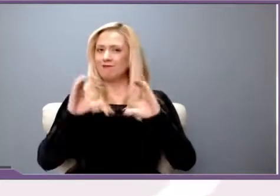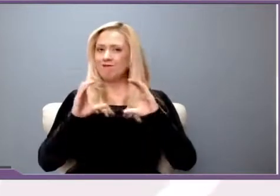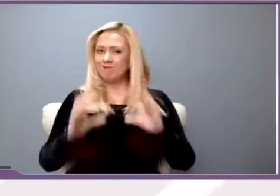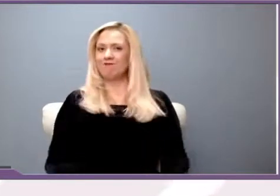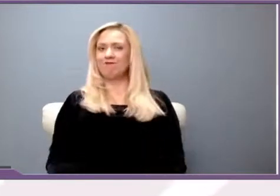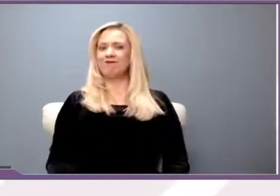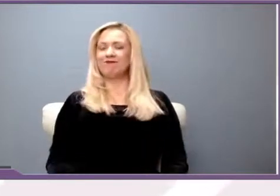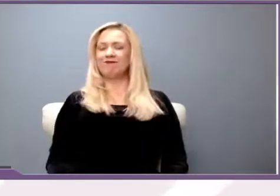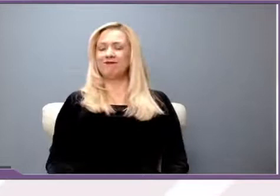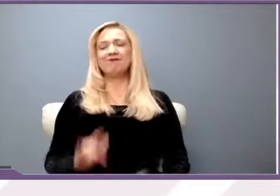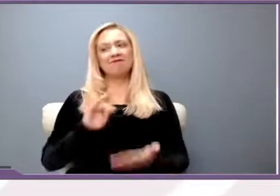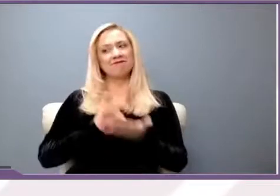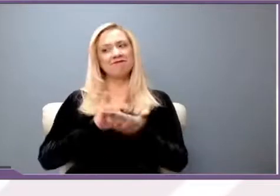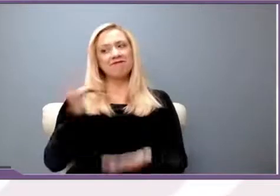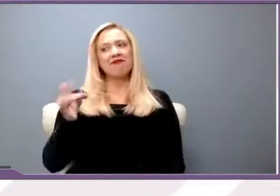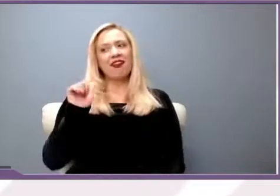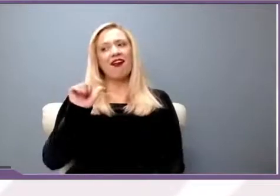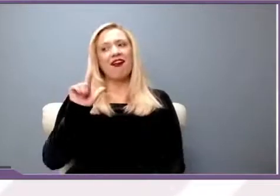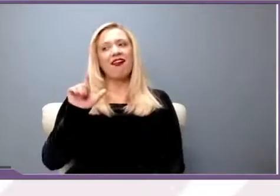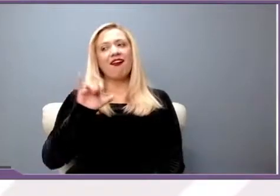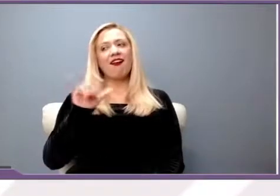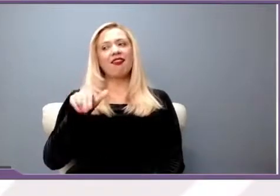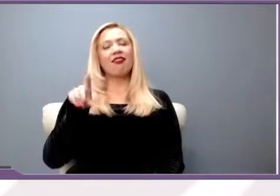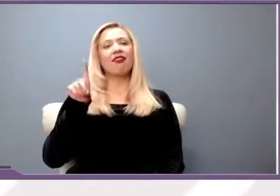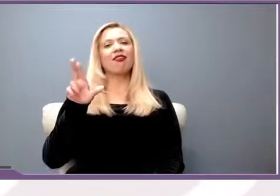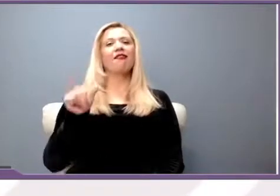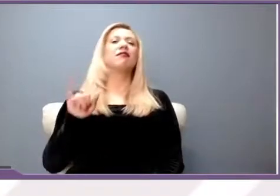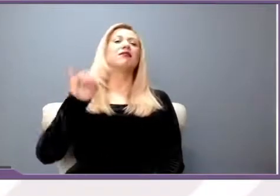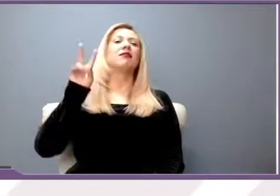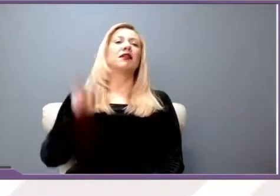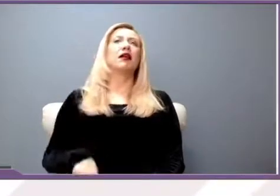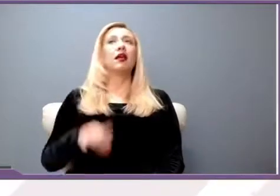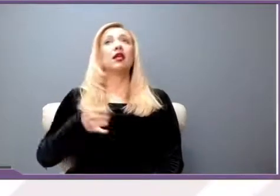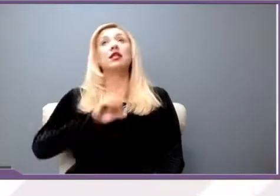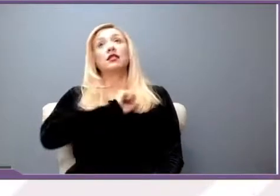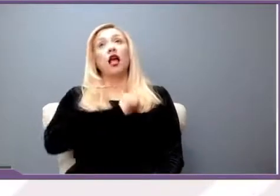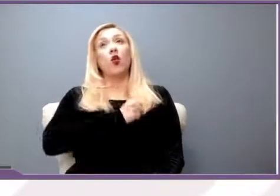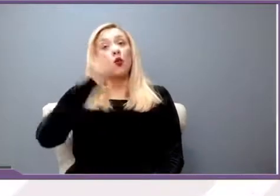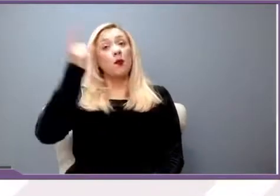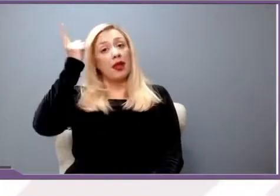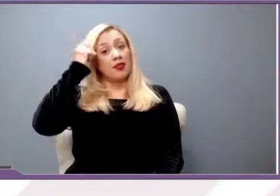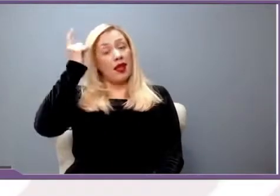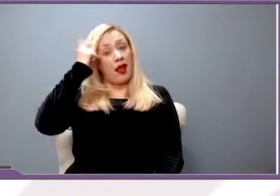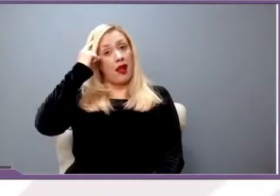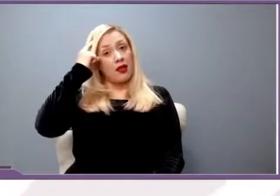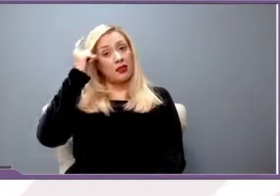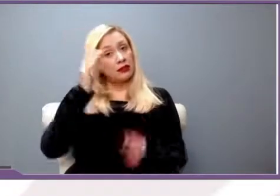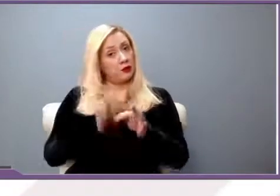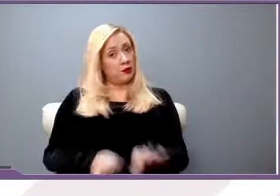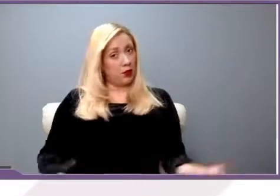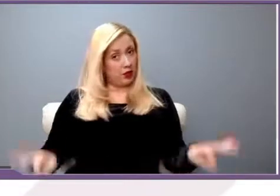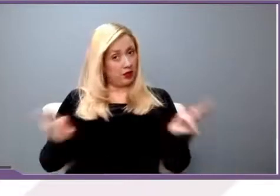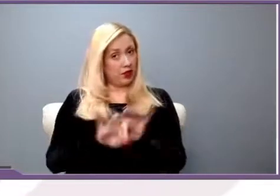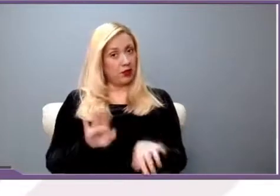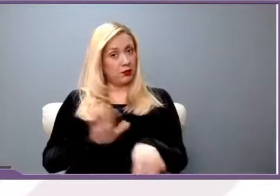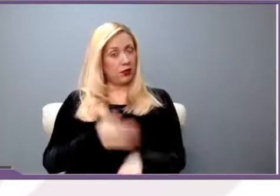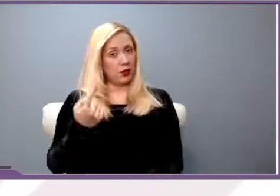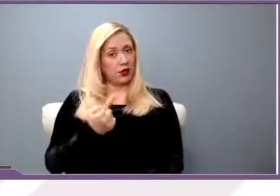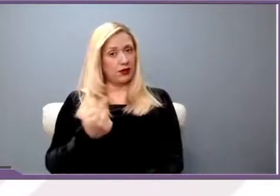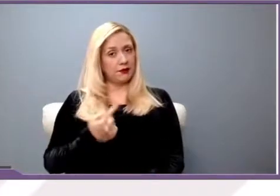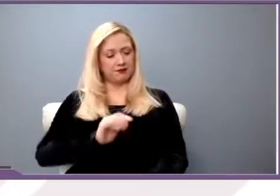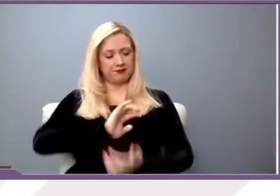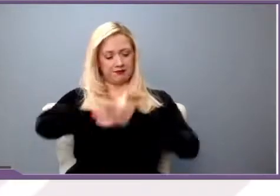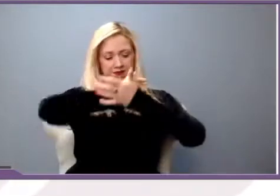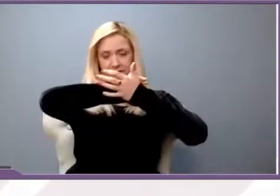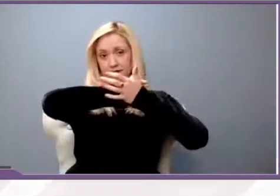Muchísimas gracias, Ale. Y retomar esto que hablas de la salud mental me parece importantísimo, porque pienso que esta